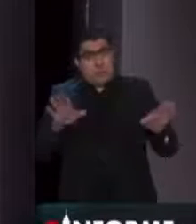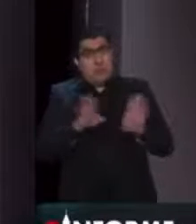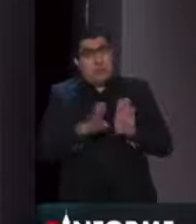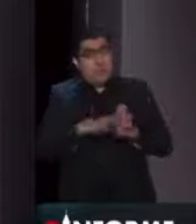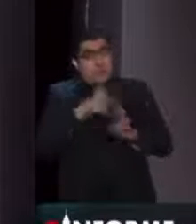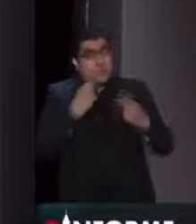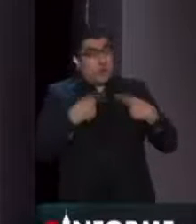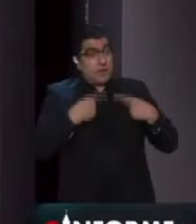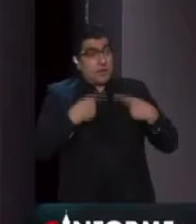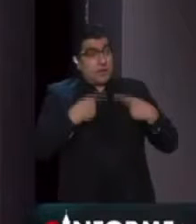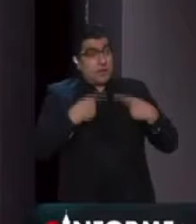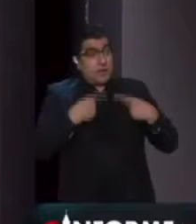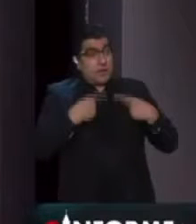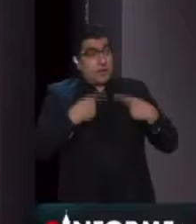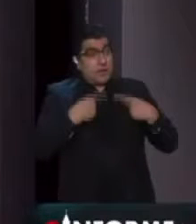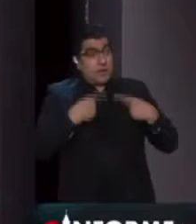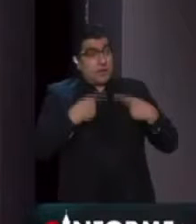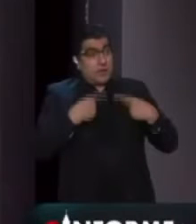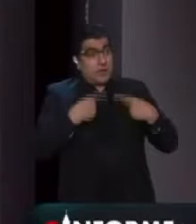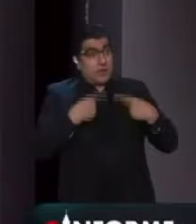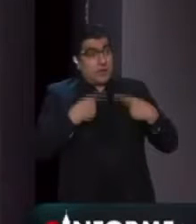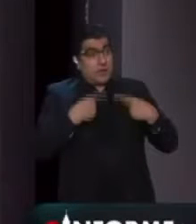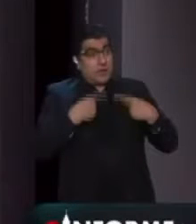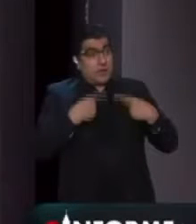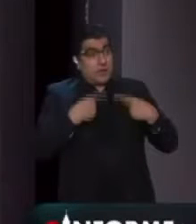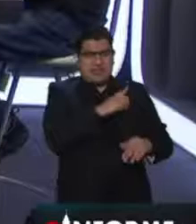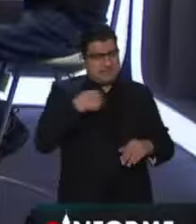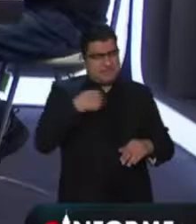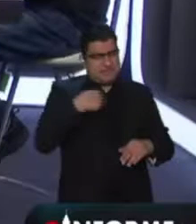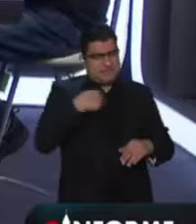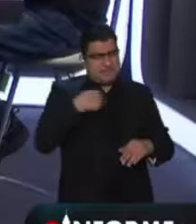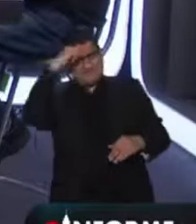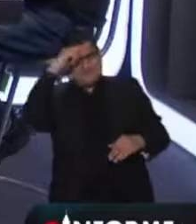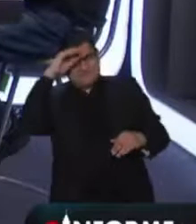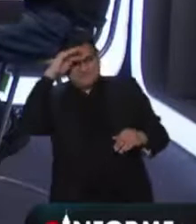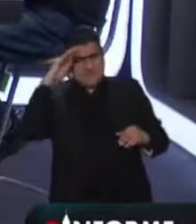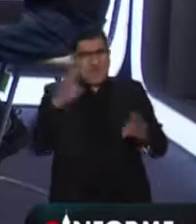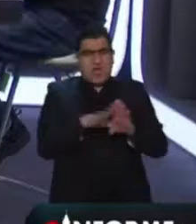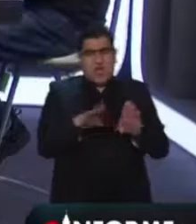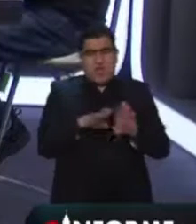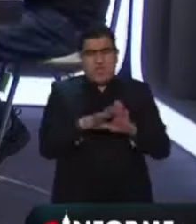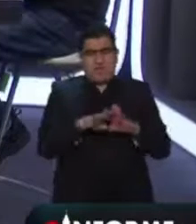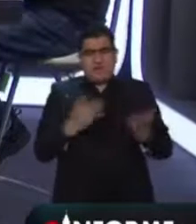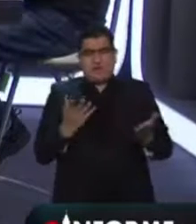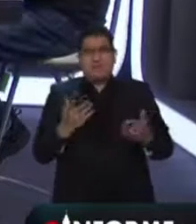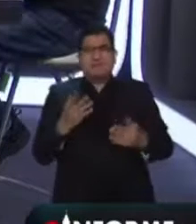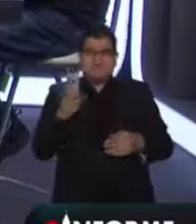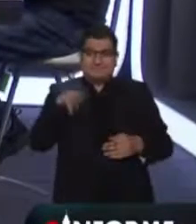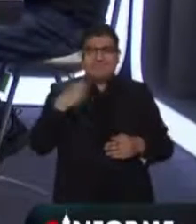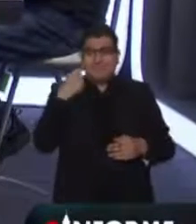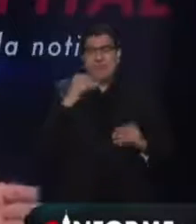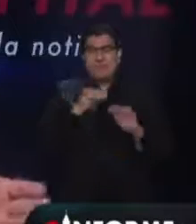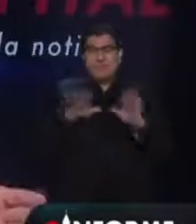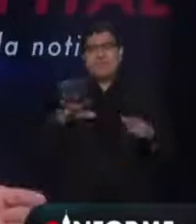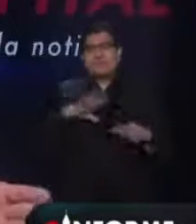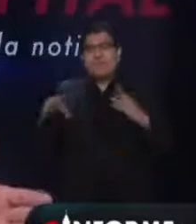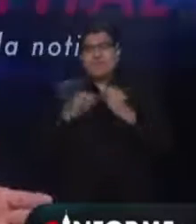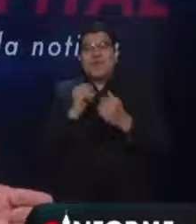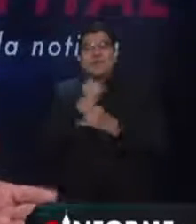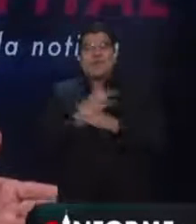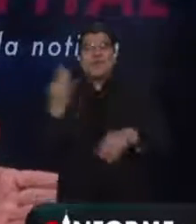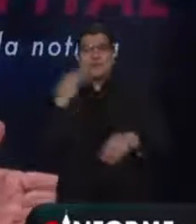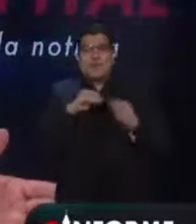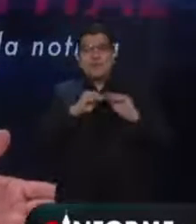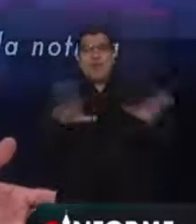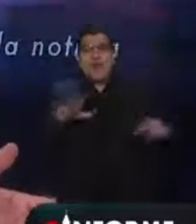esté haciendo algo por unas fake news, creo que hay que detenernos a pensar, ¿no? Sí, pero además ahí para añadir, por ejemplo, en Infodemia